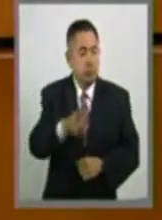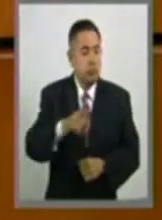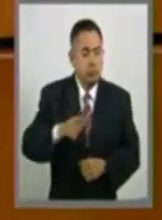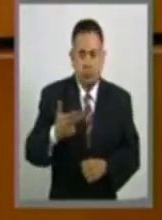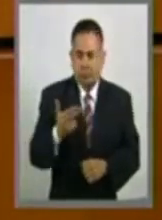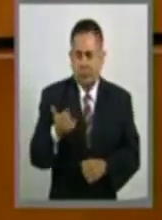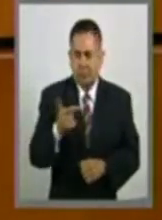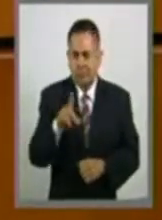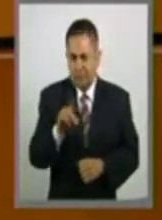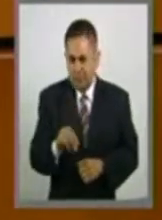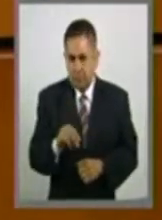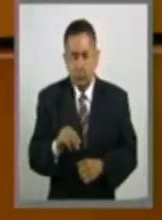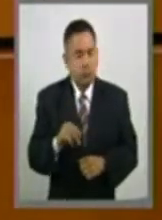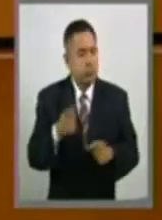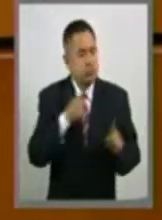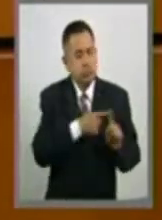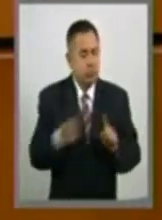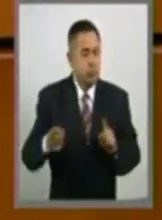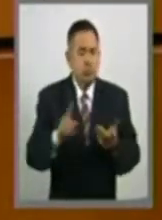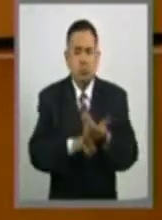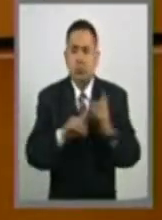1991-2016, se han registrado